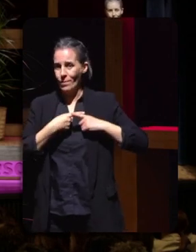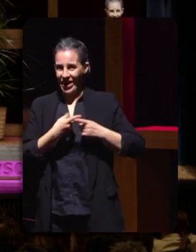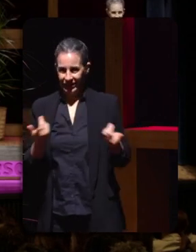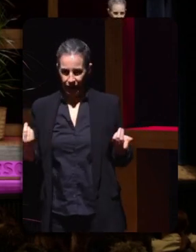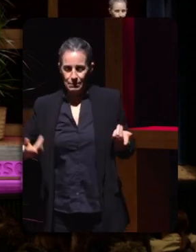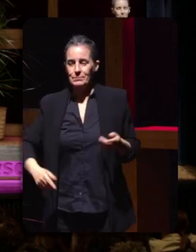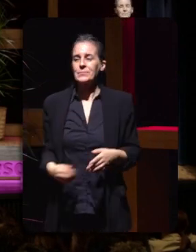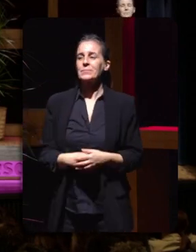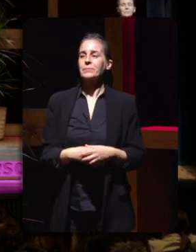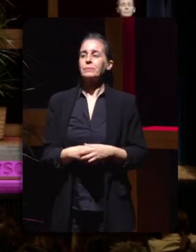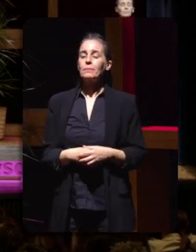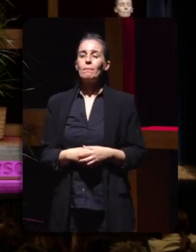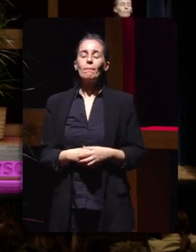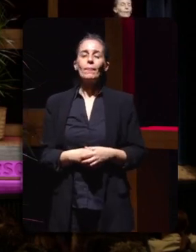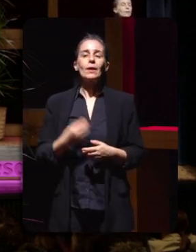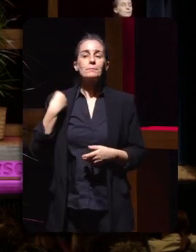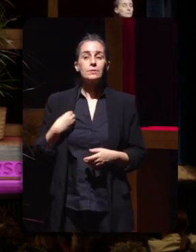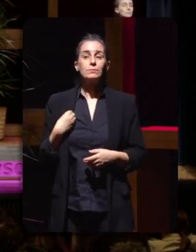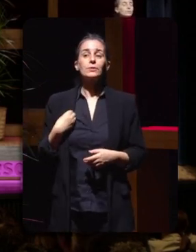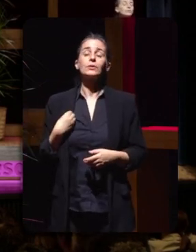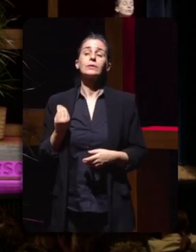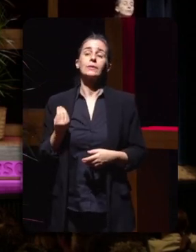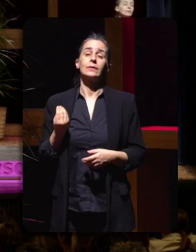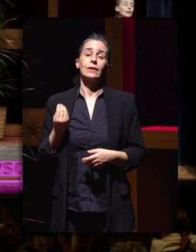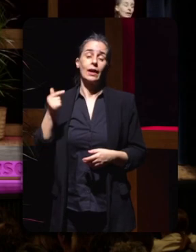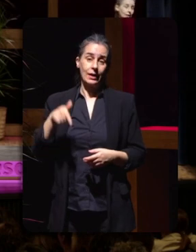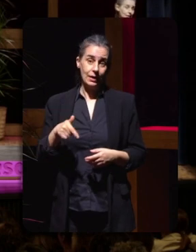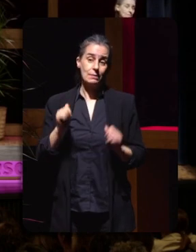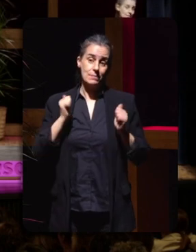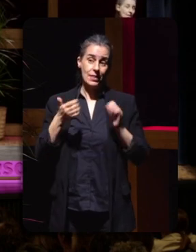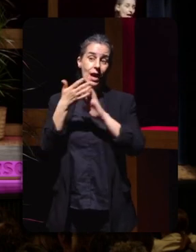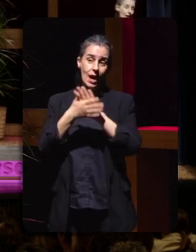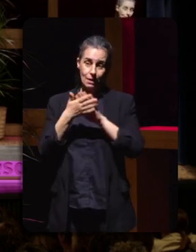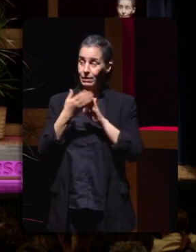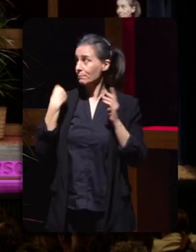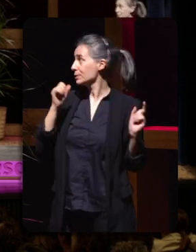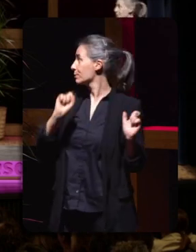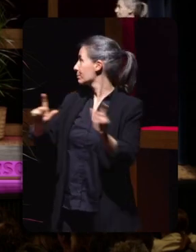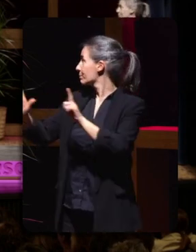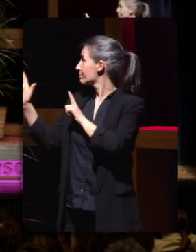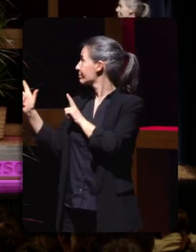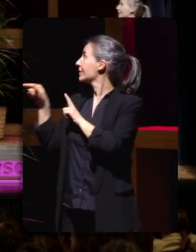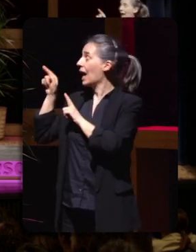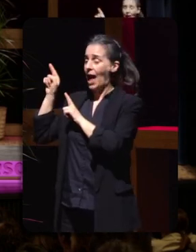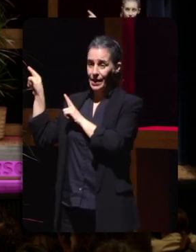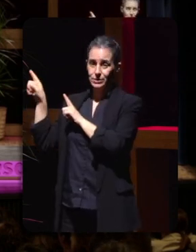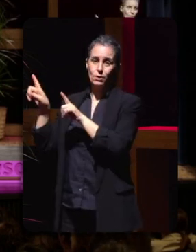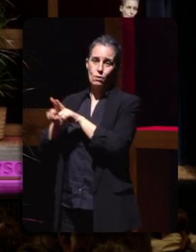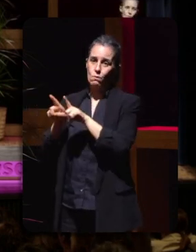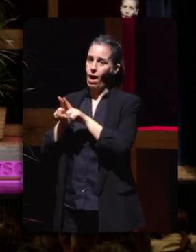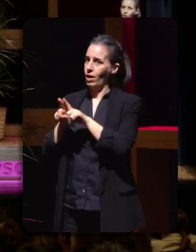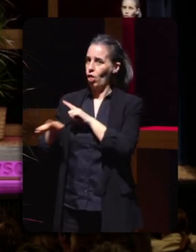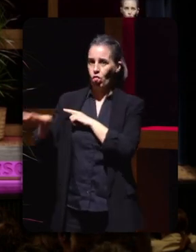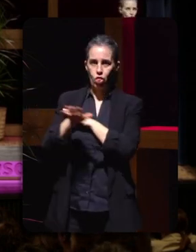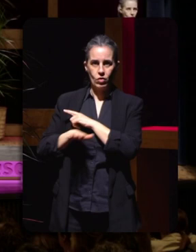claro y aquí viene ya voy a ir entrando en materia de este es el campo de batalla o sea para mi gusto